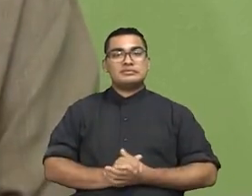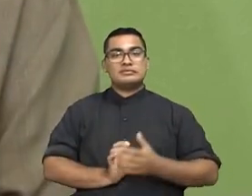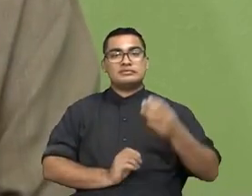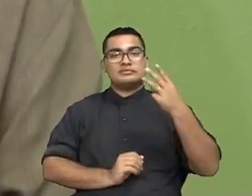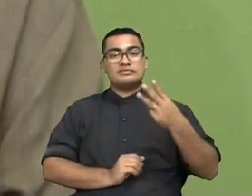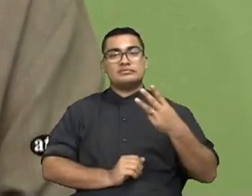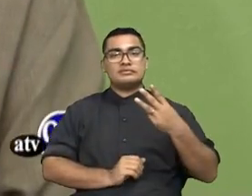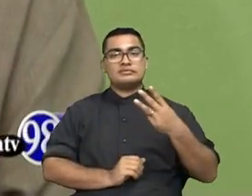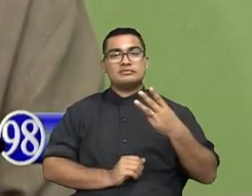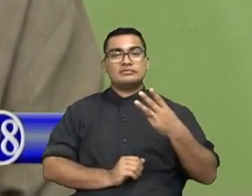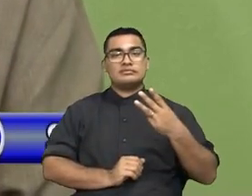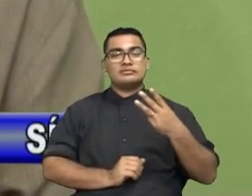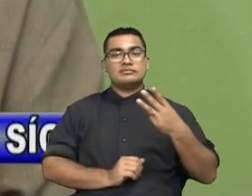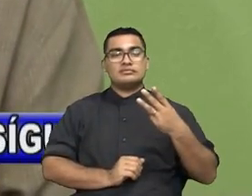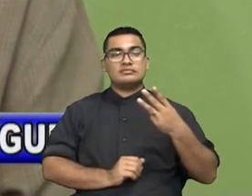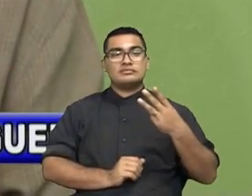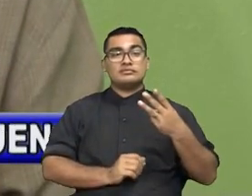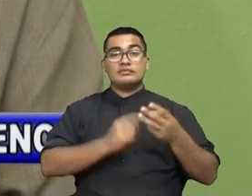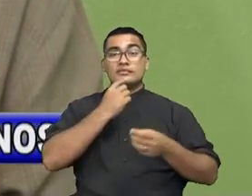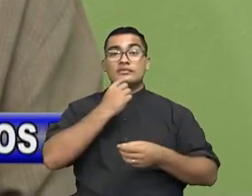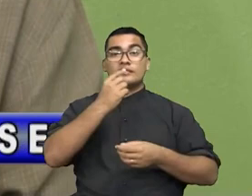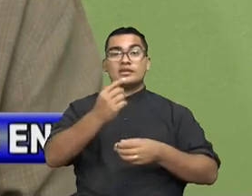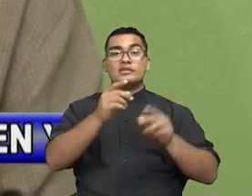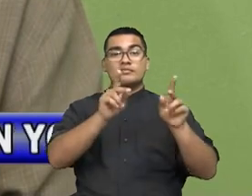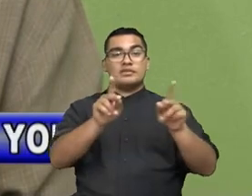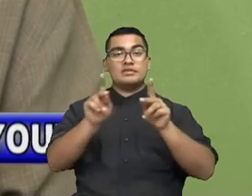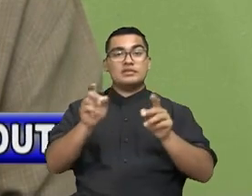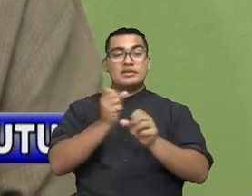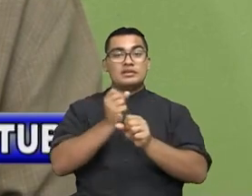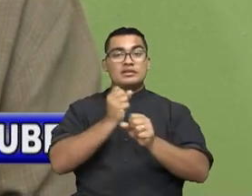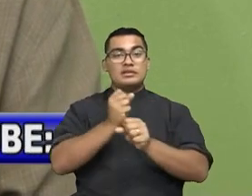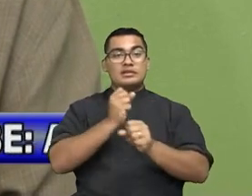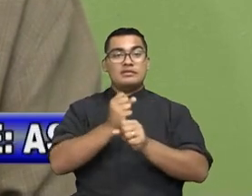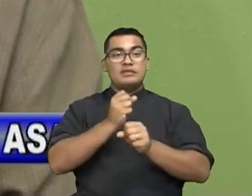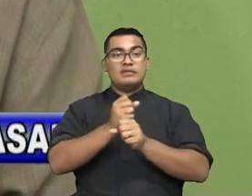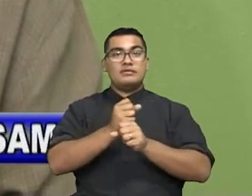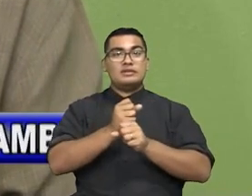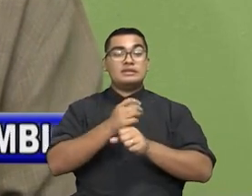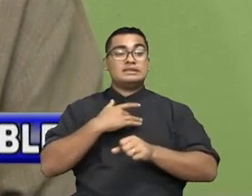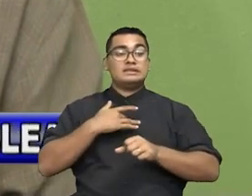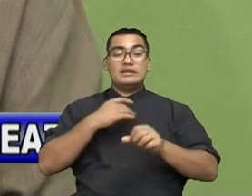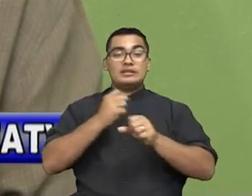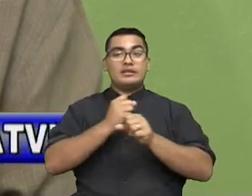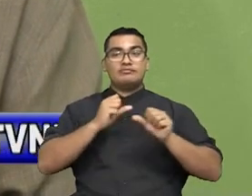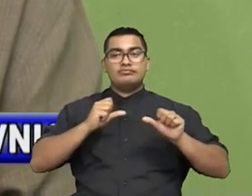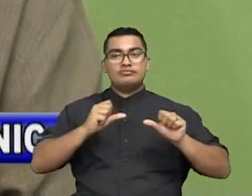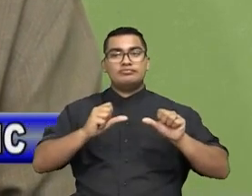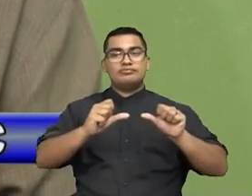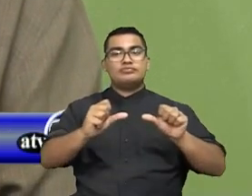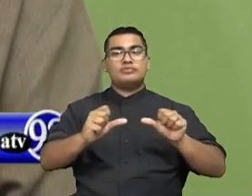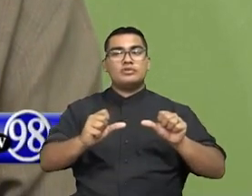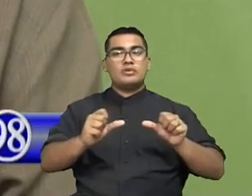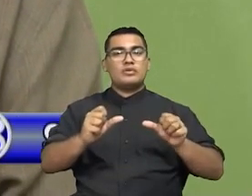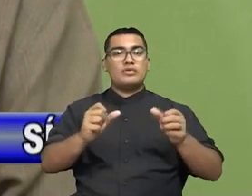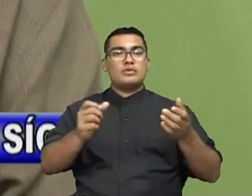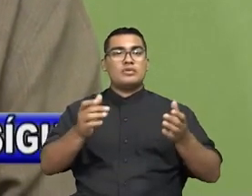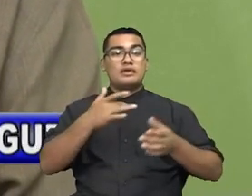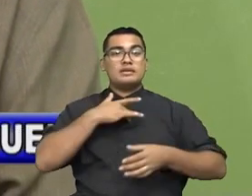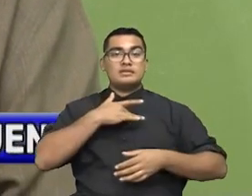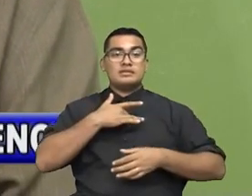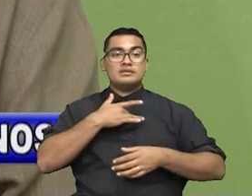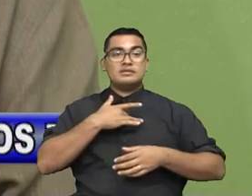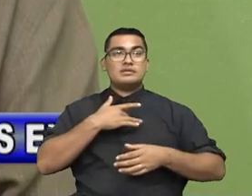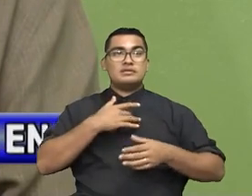Tercero, se exceptúan los trabajos que no sean susceptibles de interrupción por su naturaleza o por la índole de las necesidades